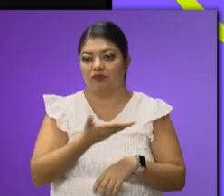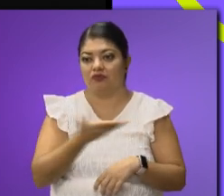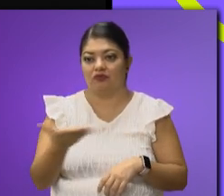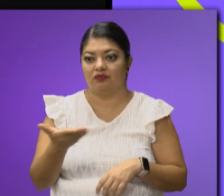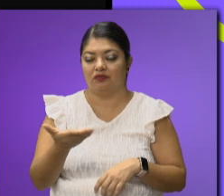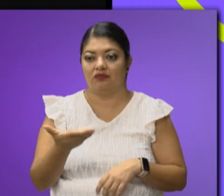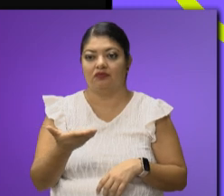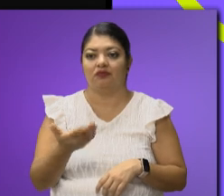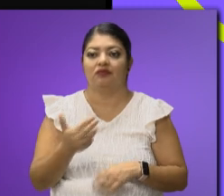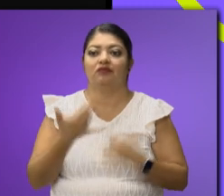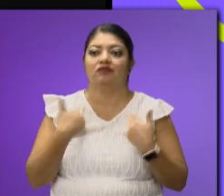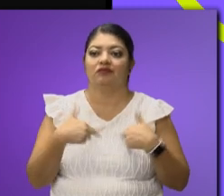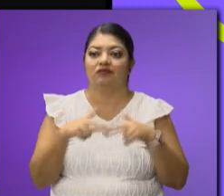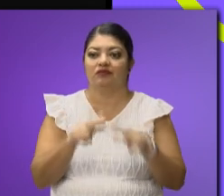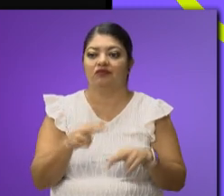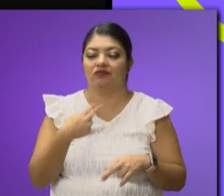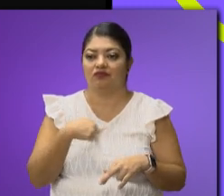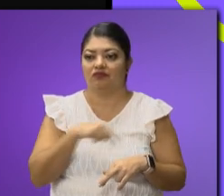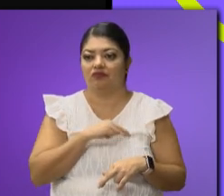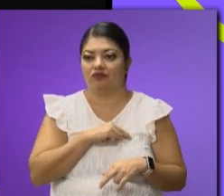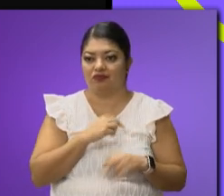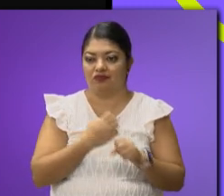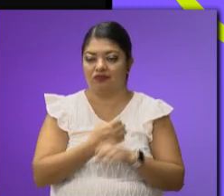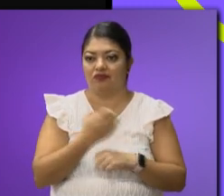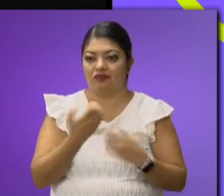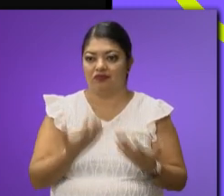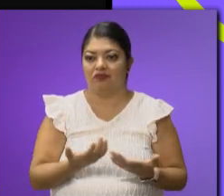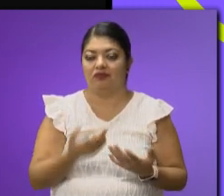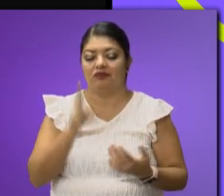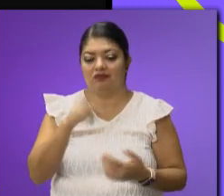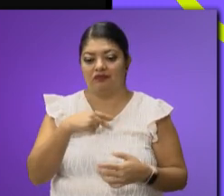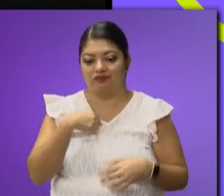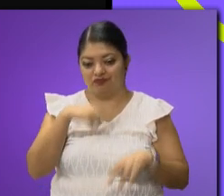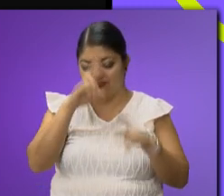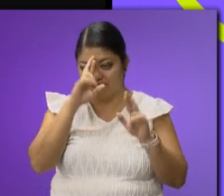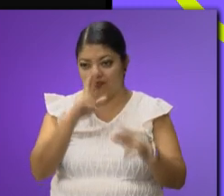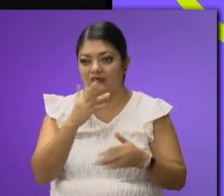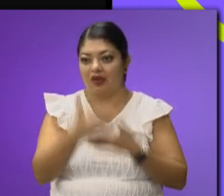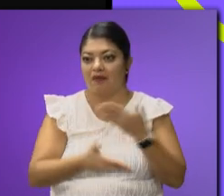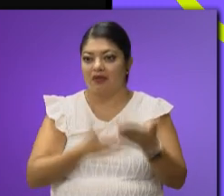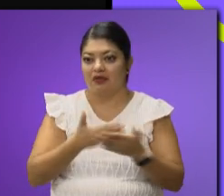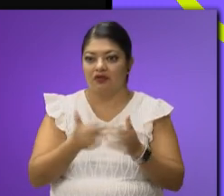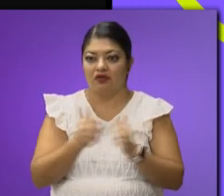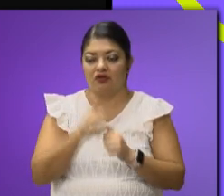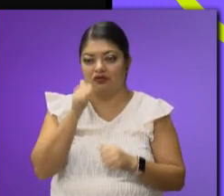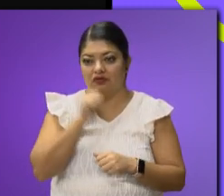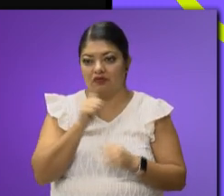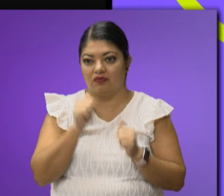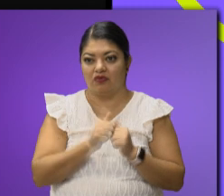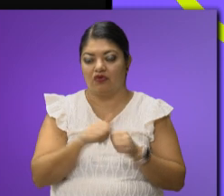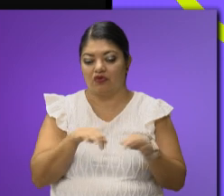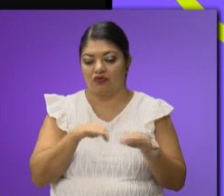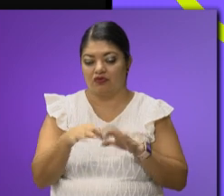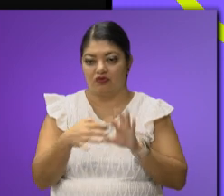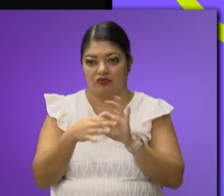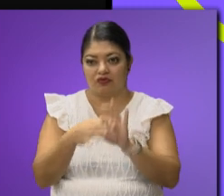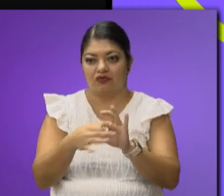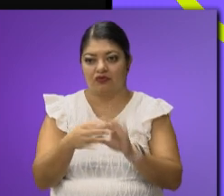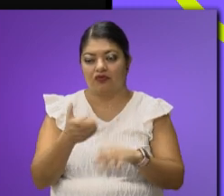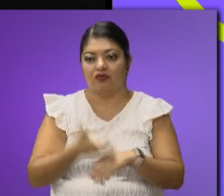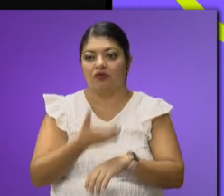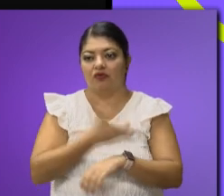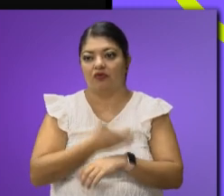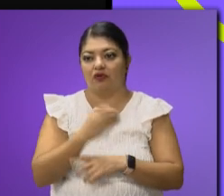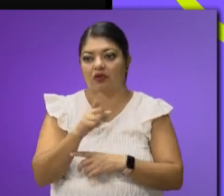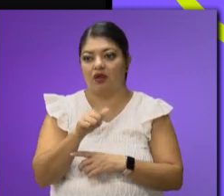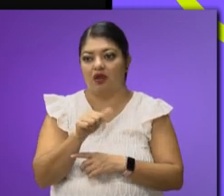tener representando a nuestro estado. Fue un honor, un placer, como siempre, trabajar de tu mano, compañera